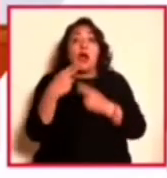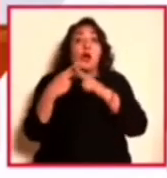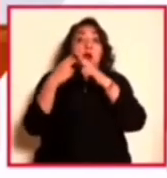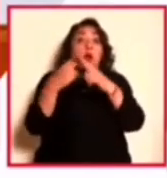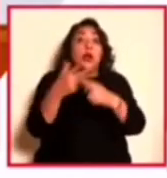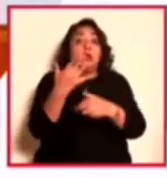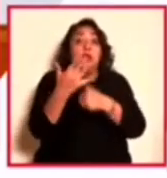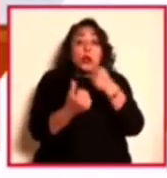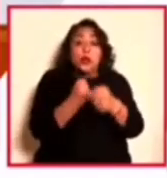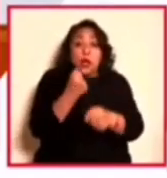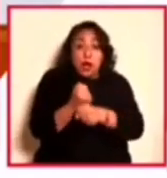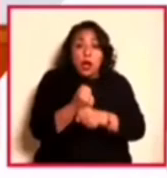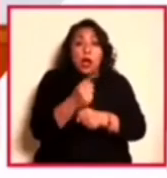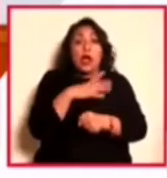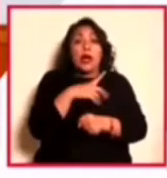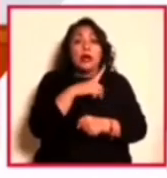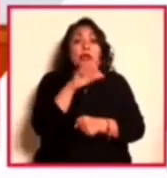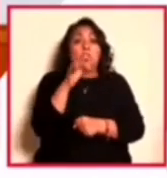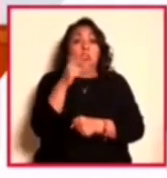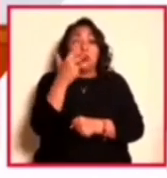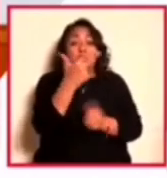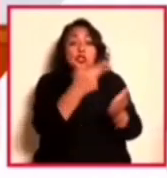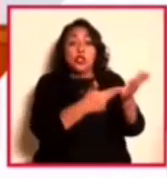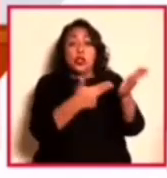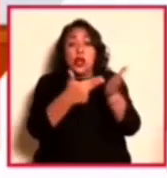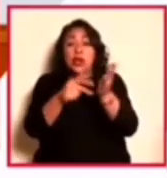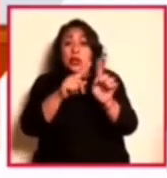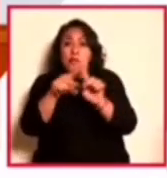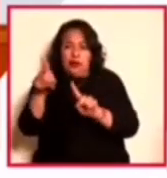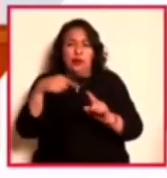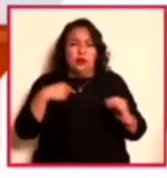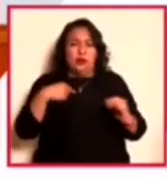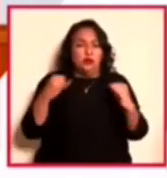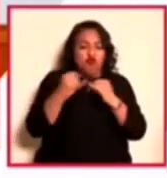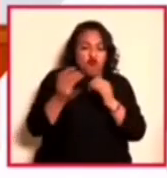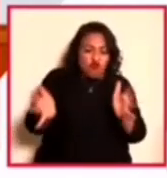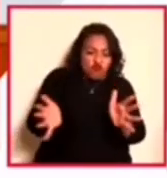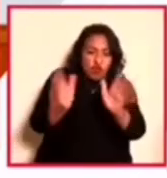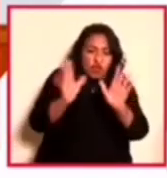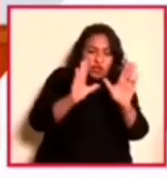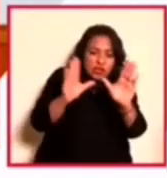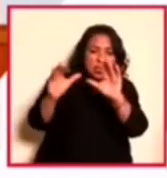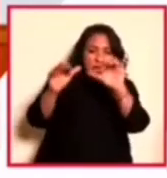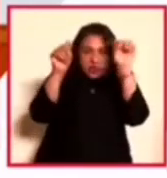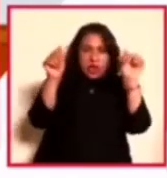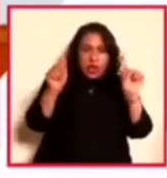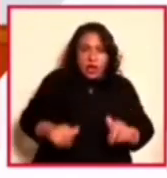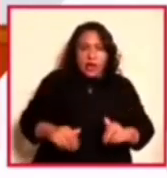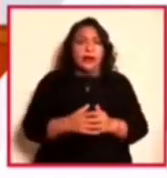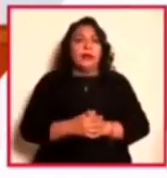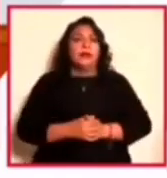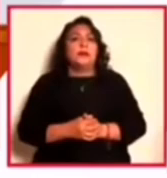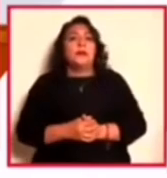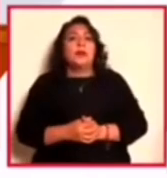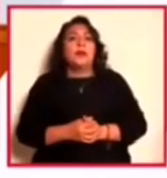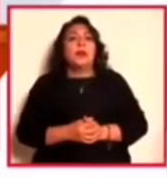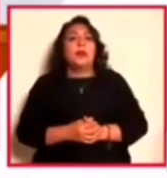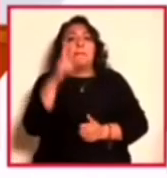años. A través de 158 talleres, esta institución ha fomentado la enseñanza artística.